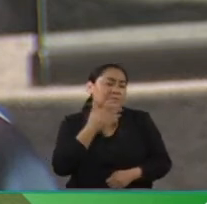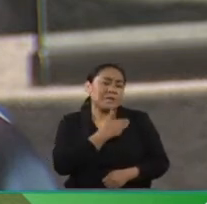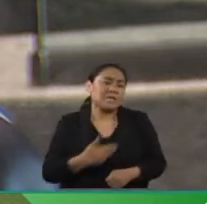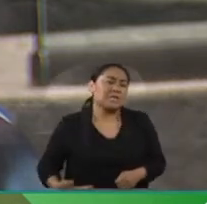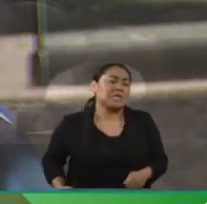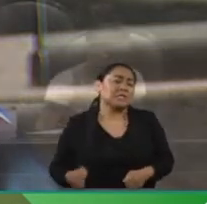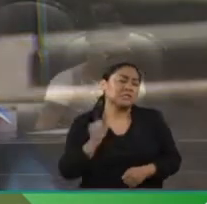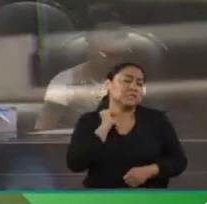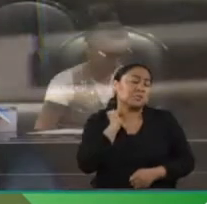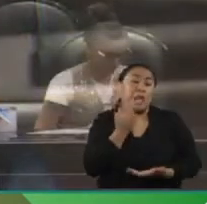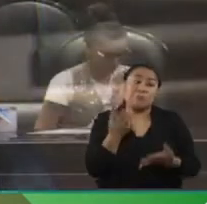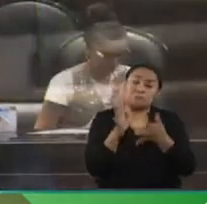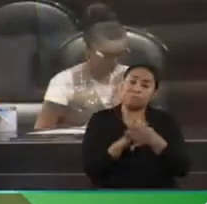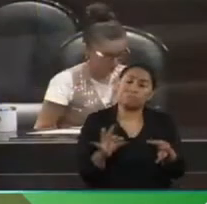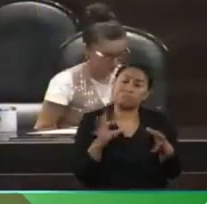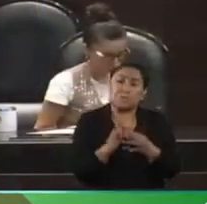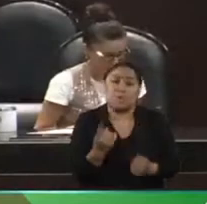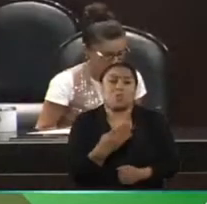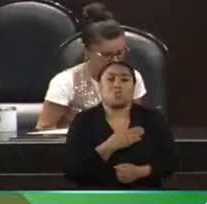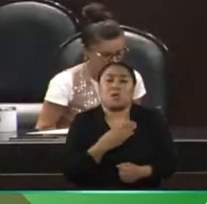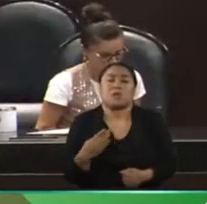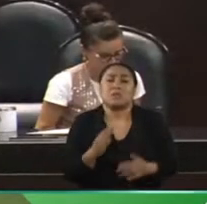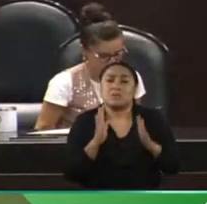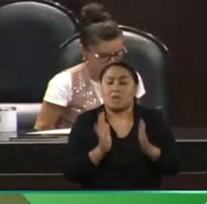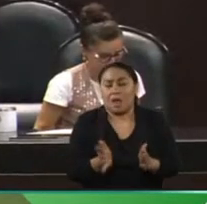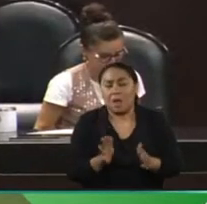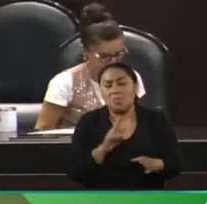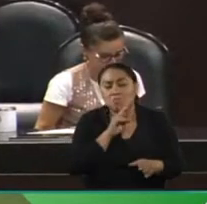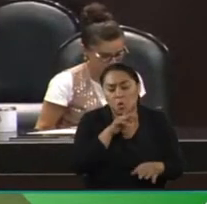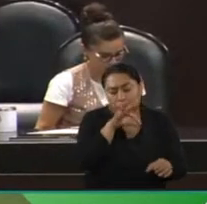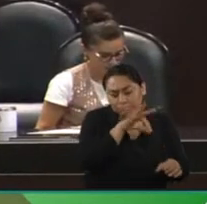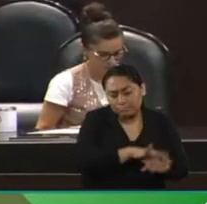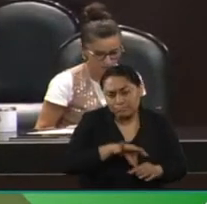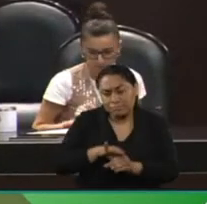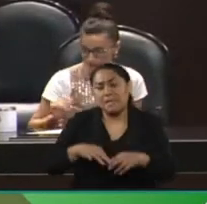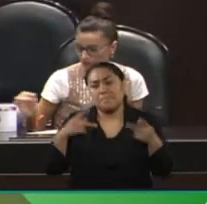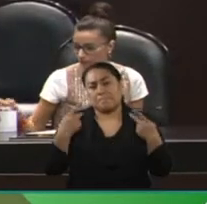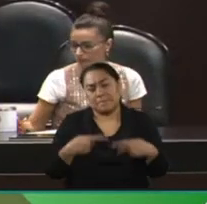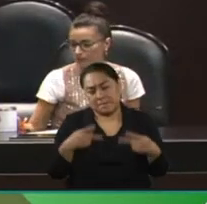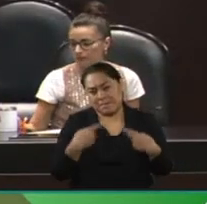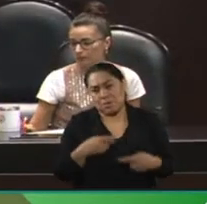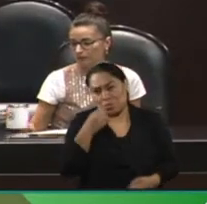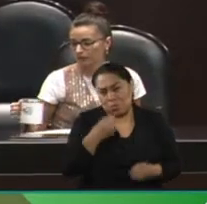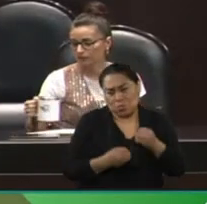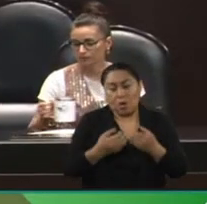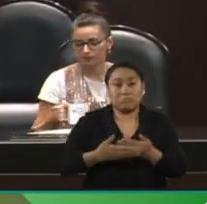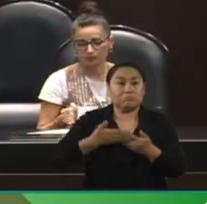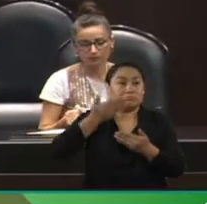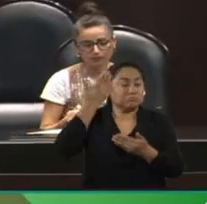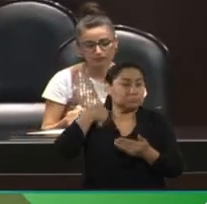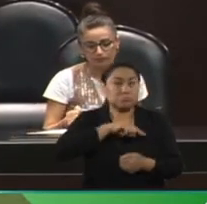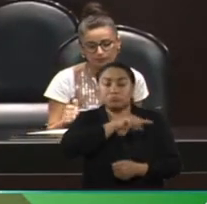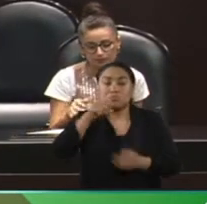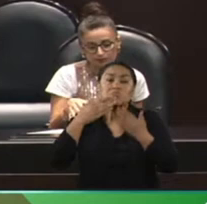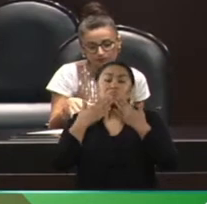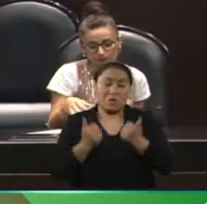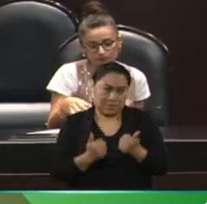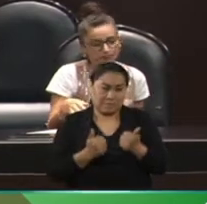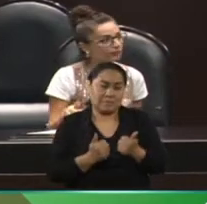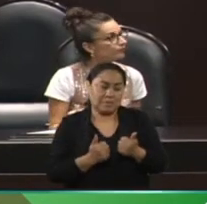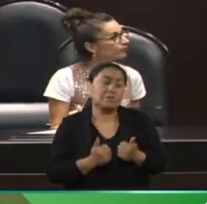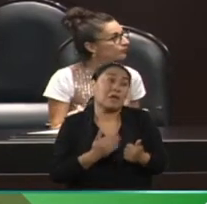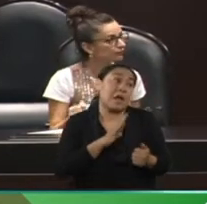en México se llevara las urnas la elección de jueces algo sin precedentes en el mundo Pues en ningún otro